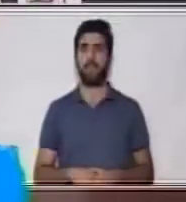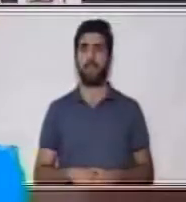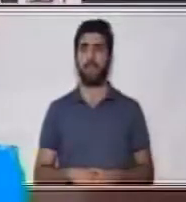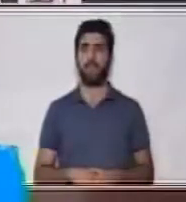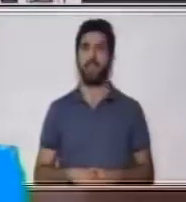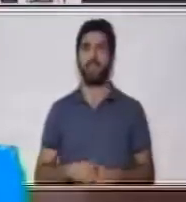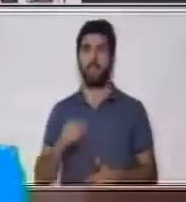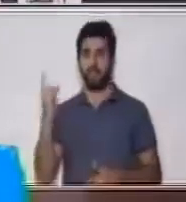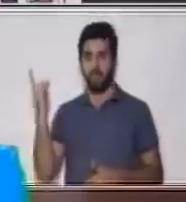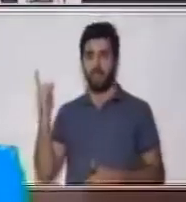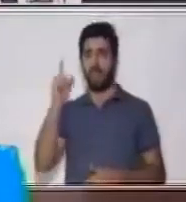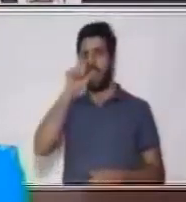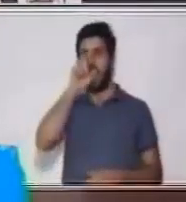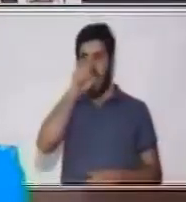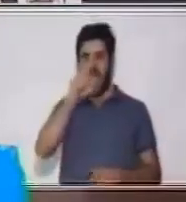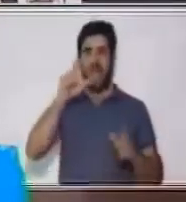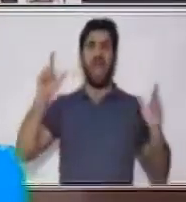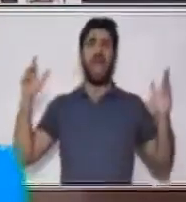buitre,